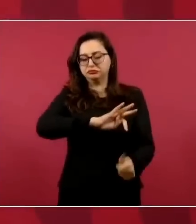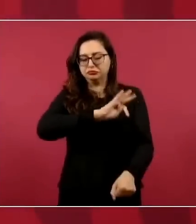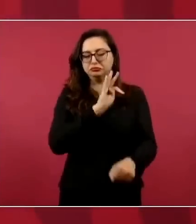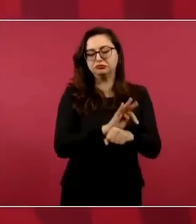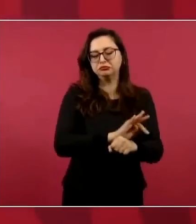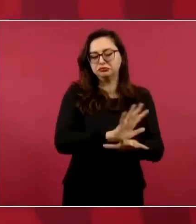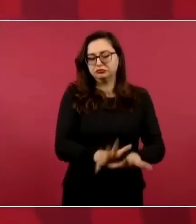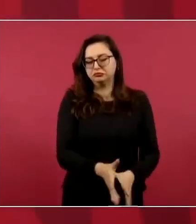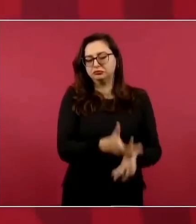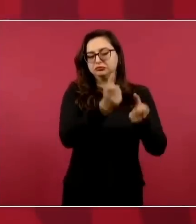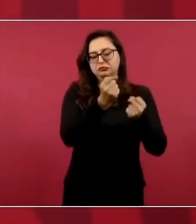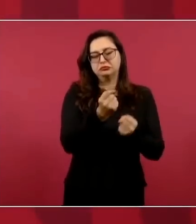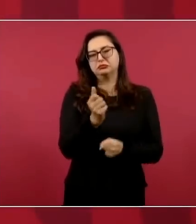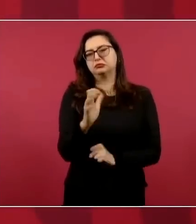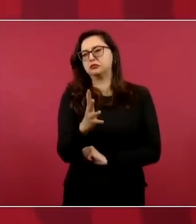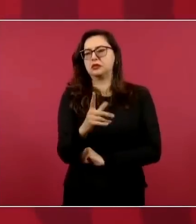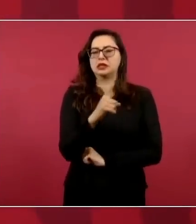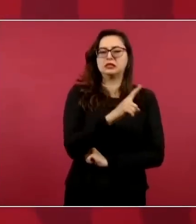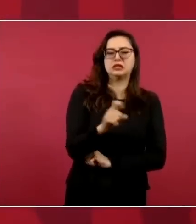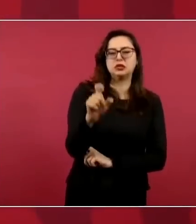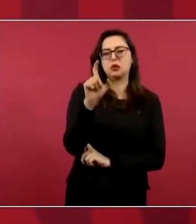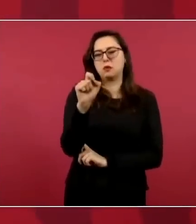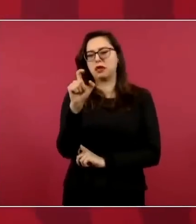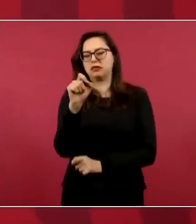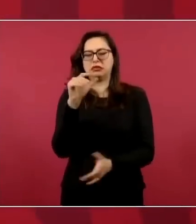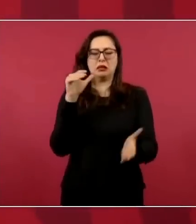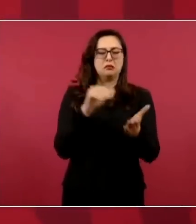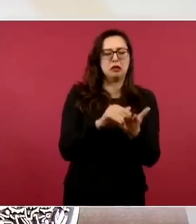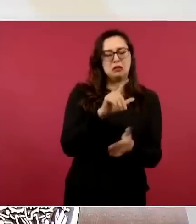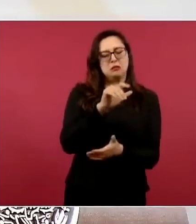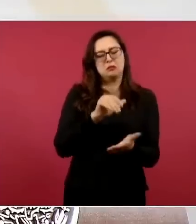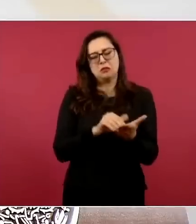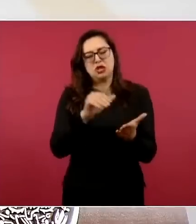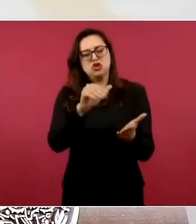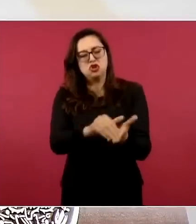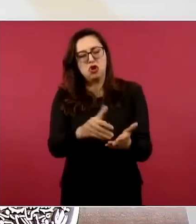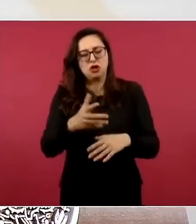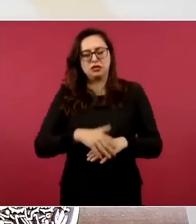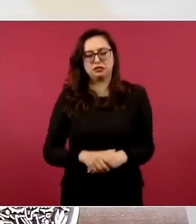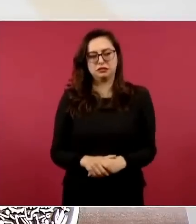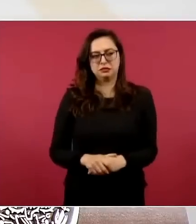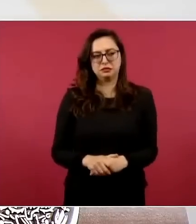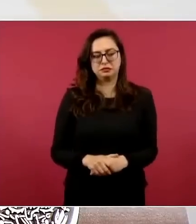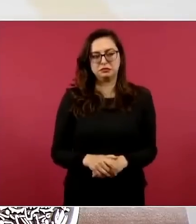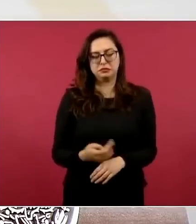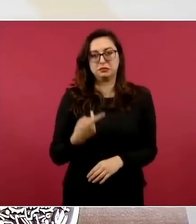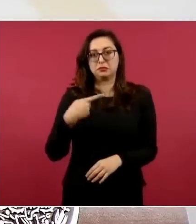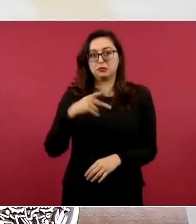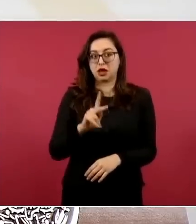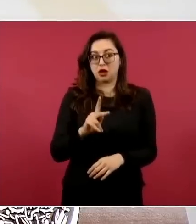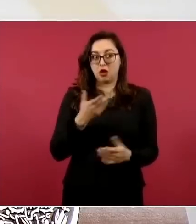y que se han destinado 3 billones, demuéstrenme lo contrario.